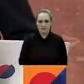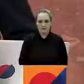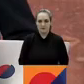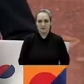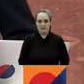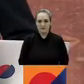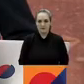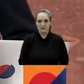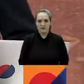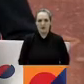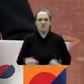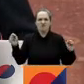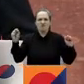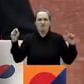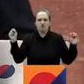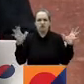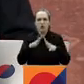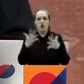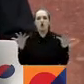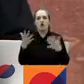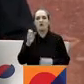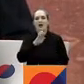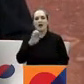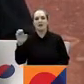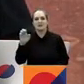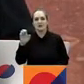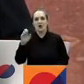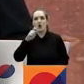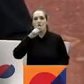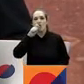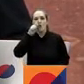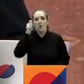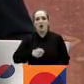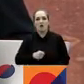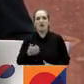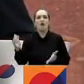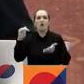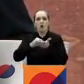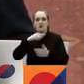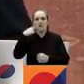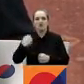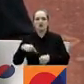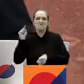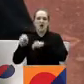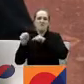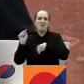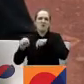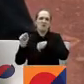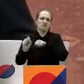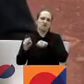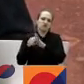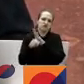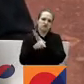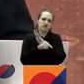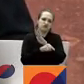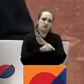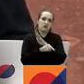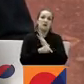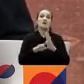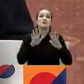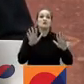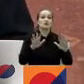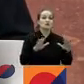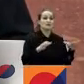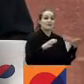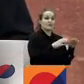Con bombardeos masivos en el este de Ucrania, Rusia inició la etapa más reciente de la guerra que lleva a cabo en ese país. Entre tanto, la Oficina para